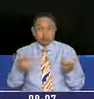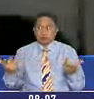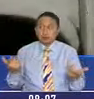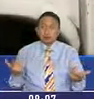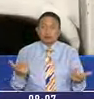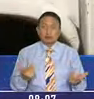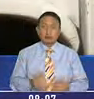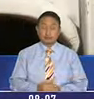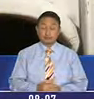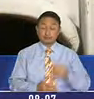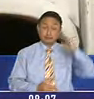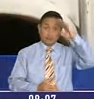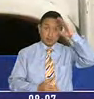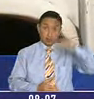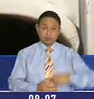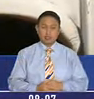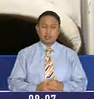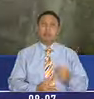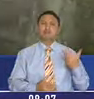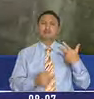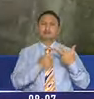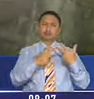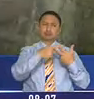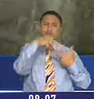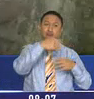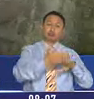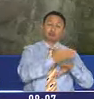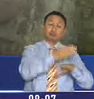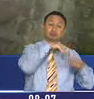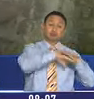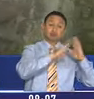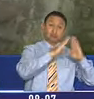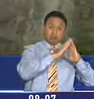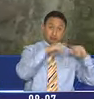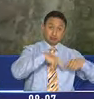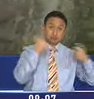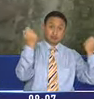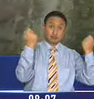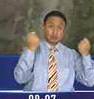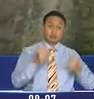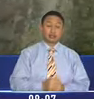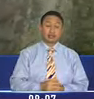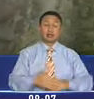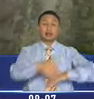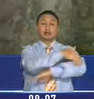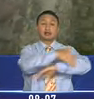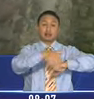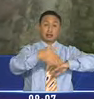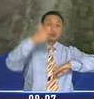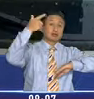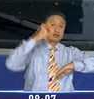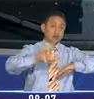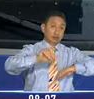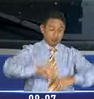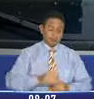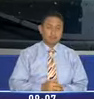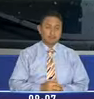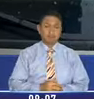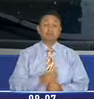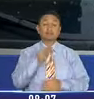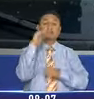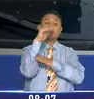acá. La policía indicó que los heridos participaban en una fiesta en una casa ubicada en la intersección de las calles Loja y Rumiñahui, sector